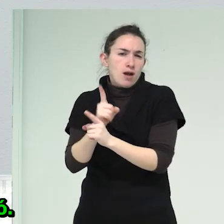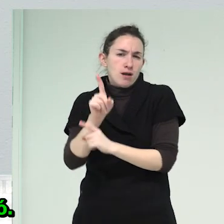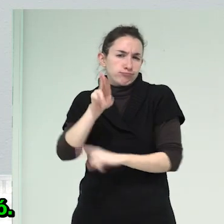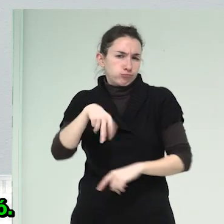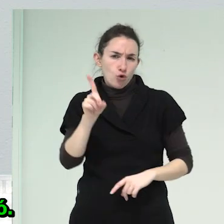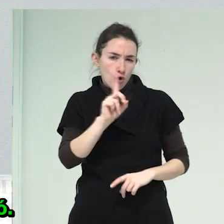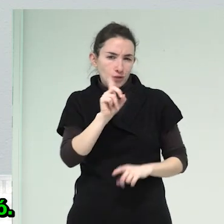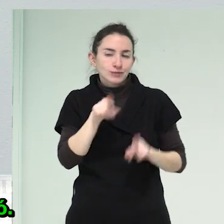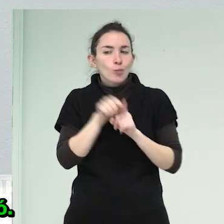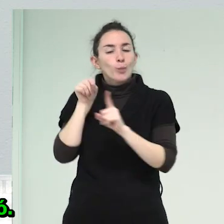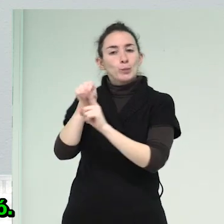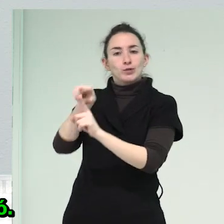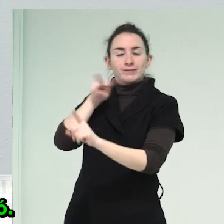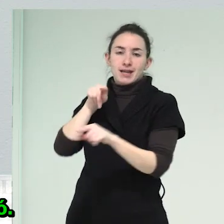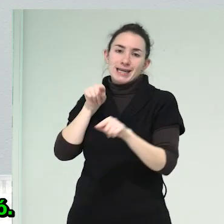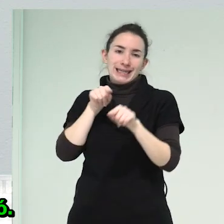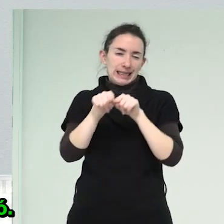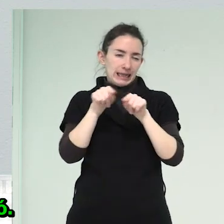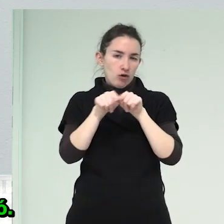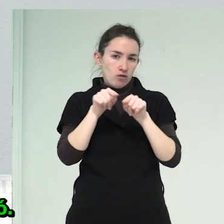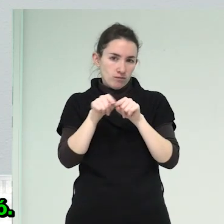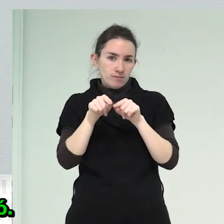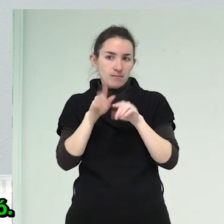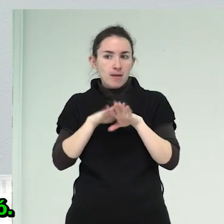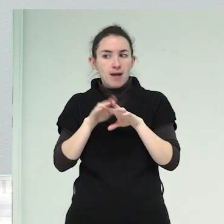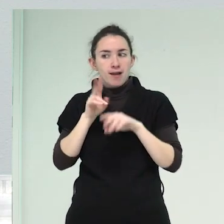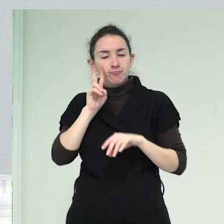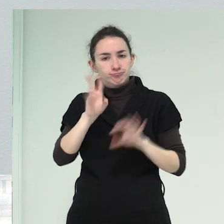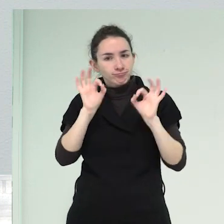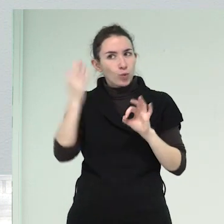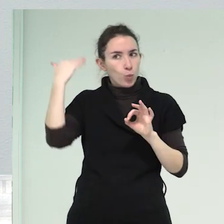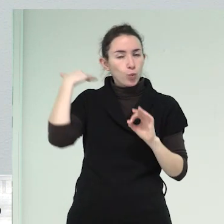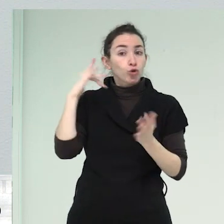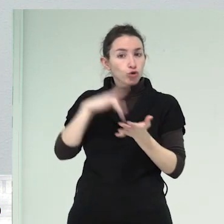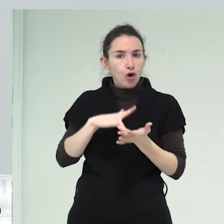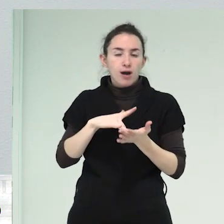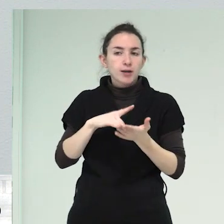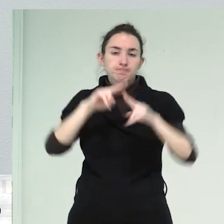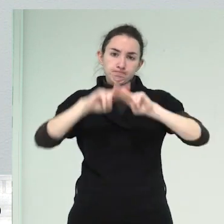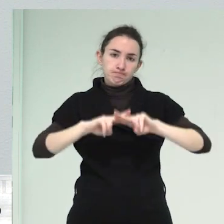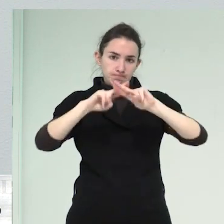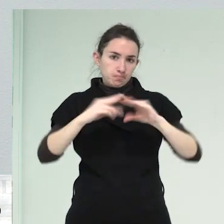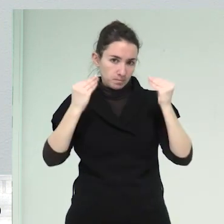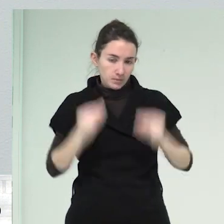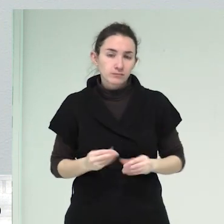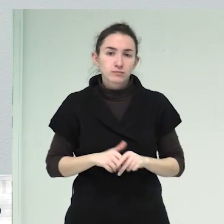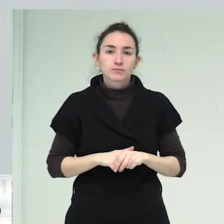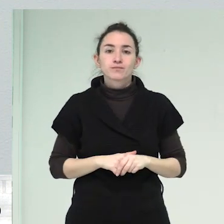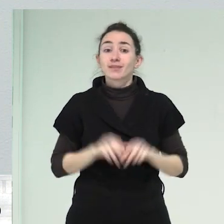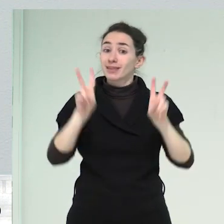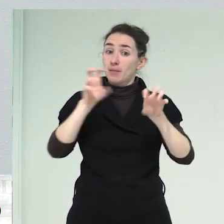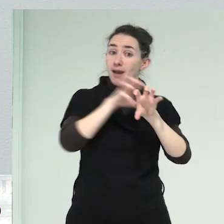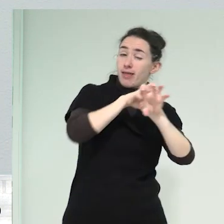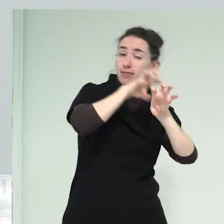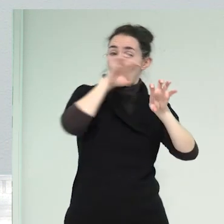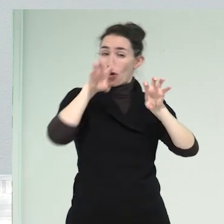perspectiva crítica para mirar realmente lo que sucedió. Las propuestas respecto a la decolonización